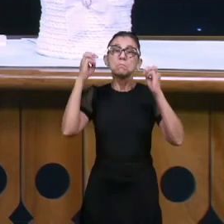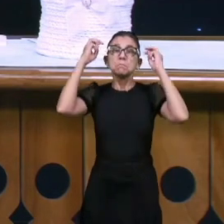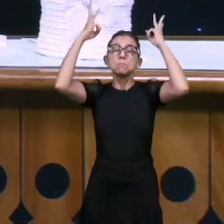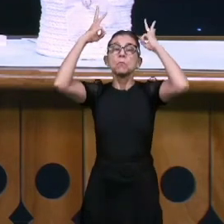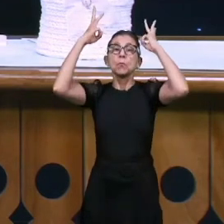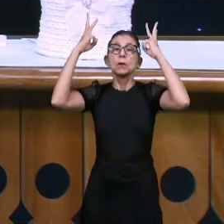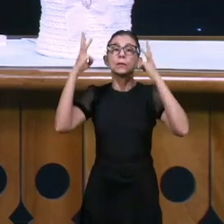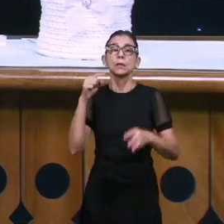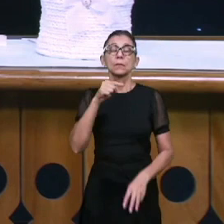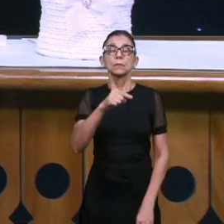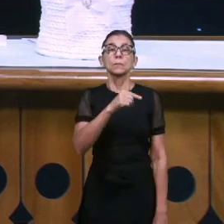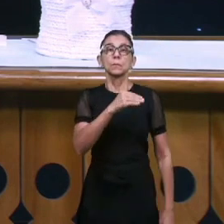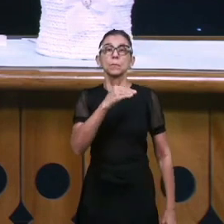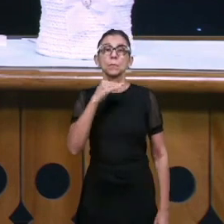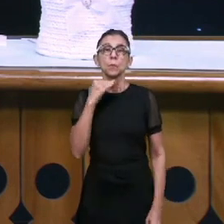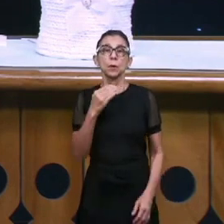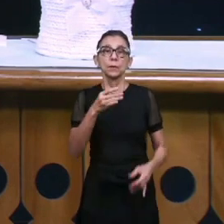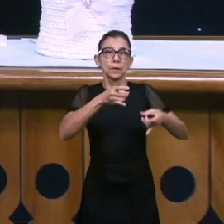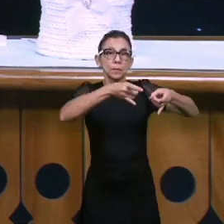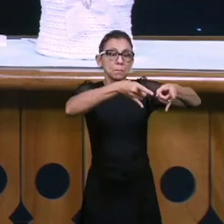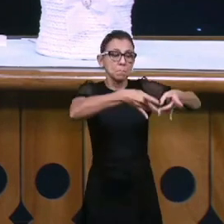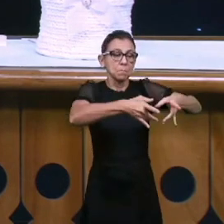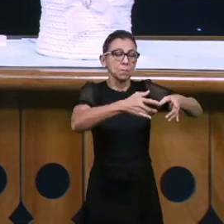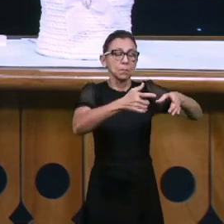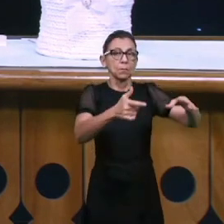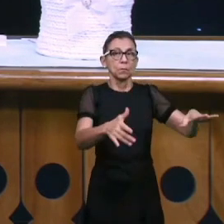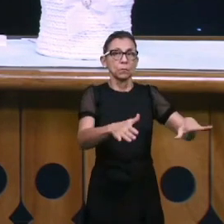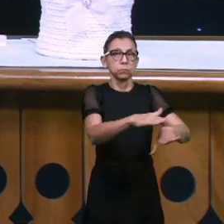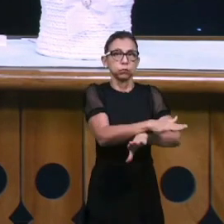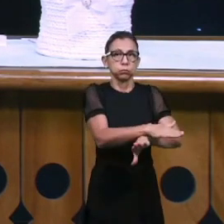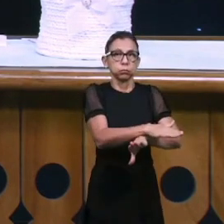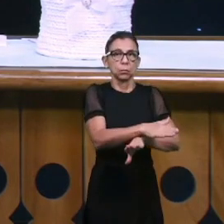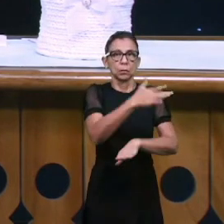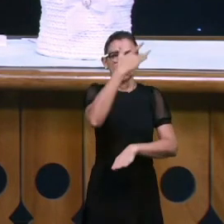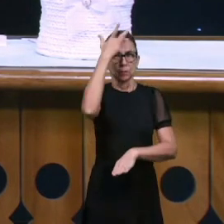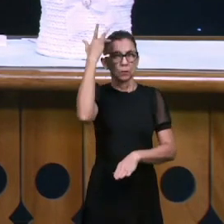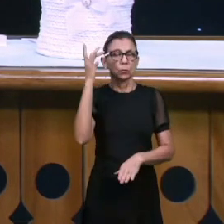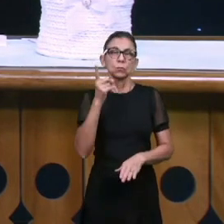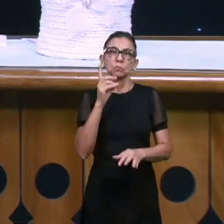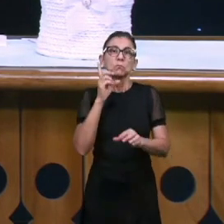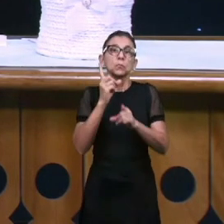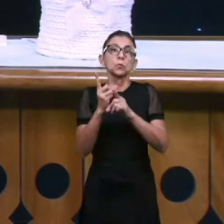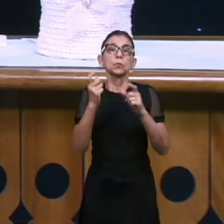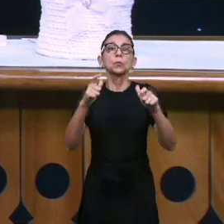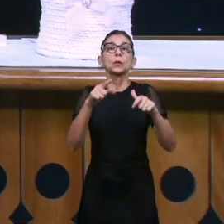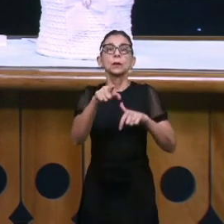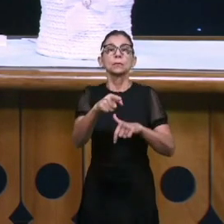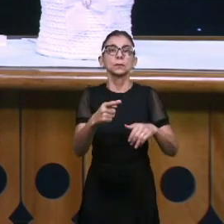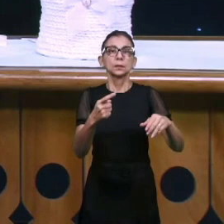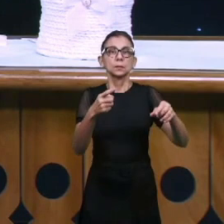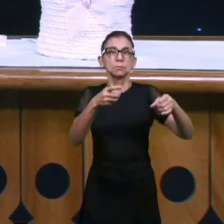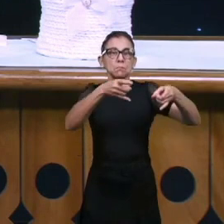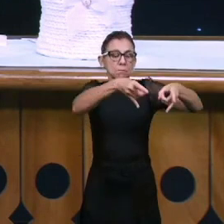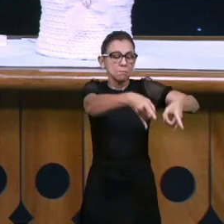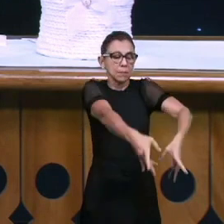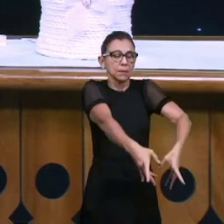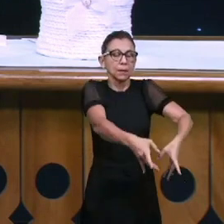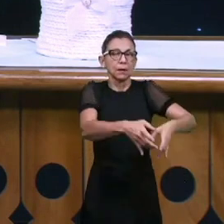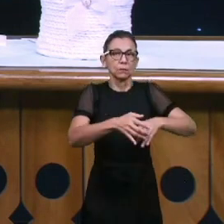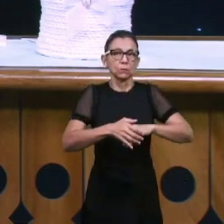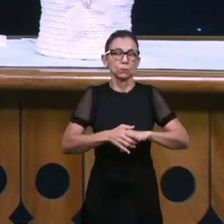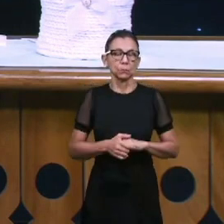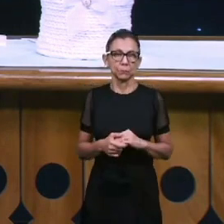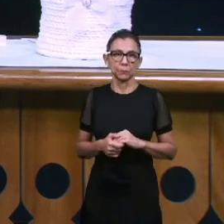y el Señor le dice, tú vas a una sepultura que nadie sabe dónde va a estar, porque tú eres hombre. Ahora, aquello que tú